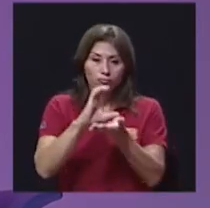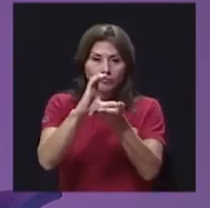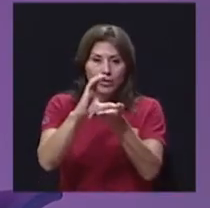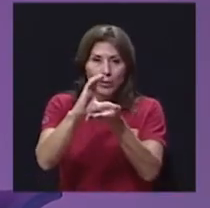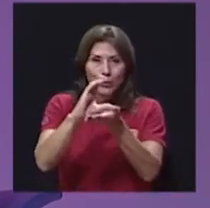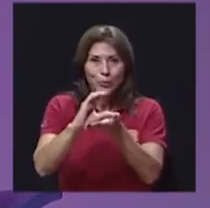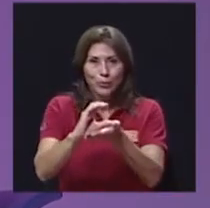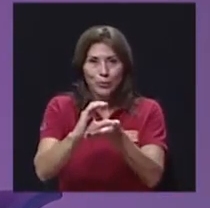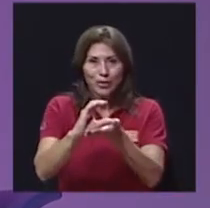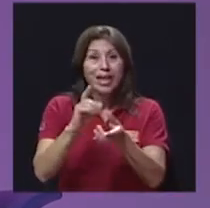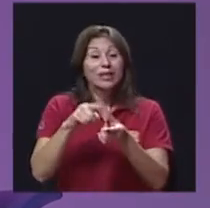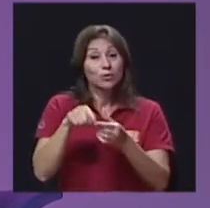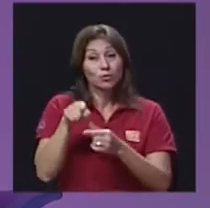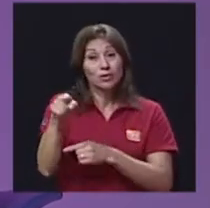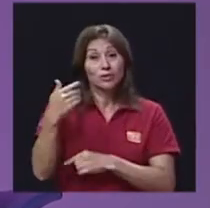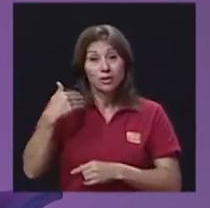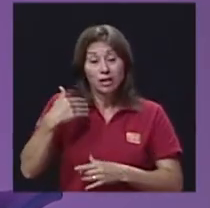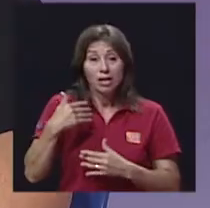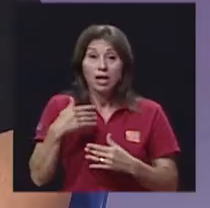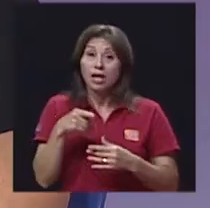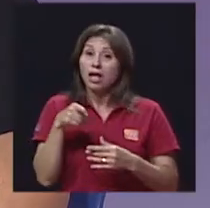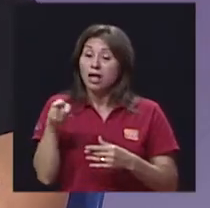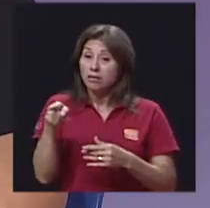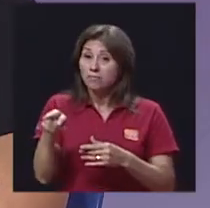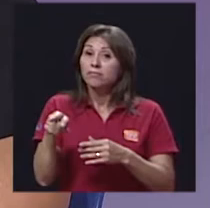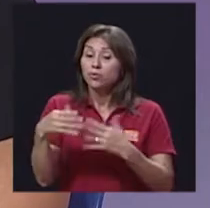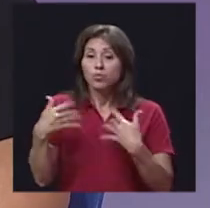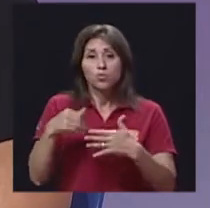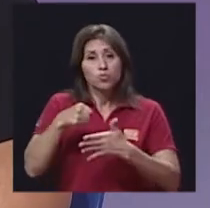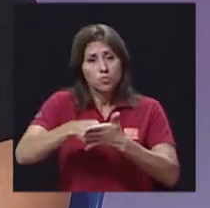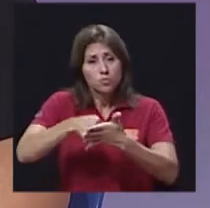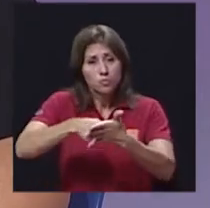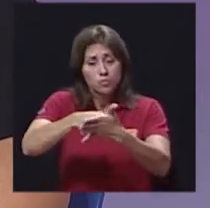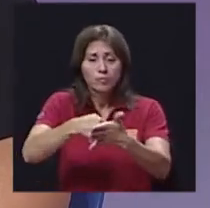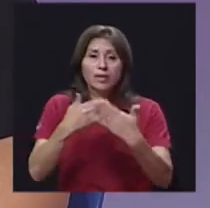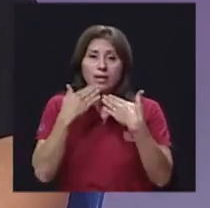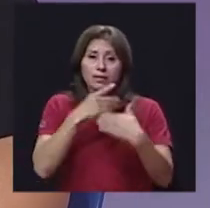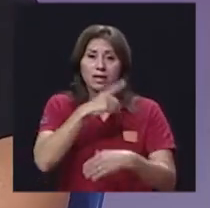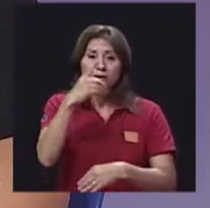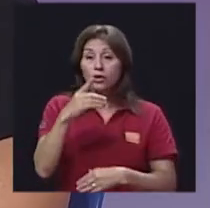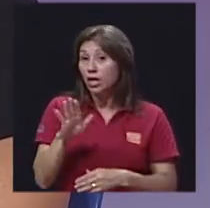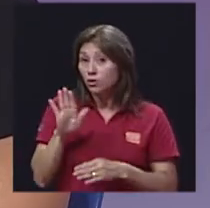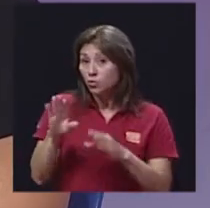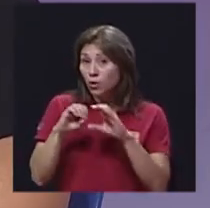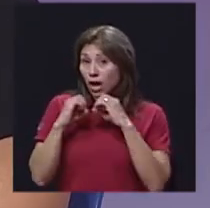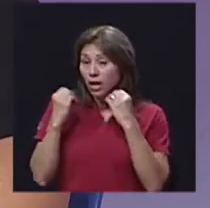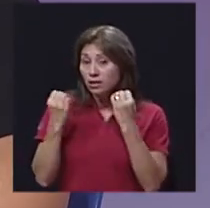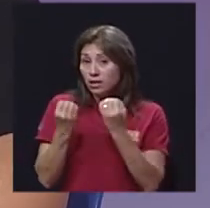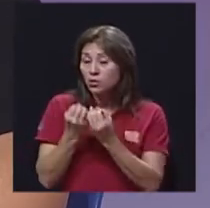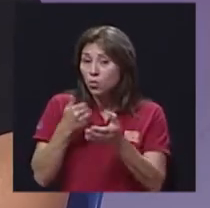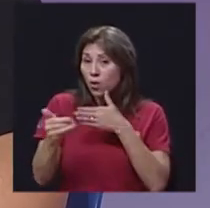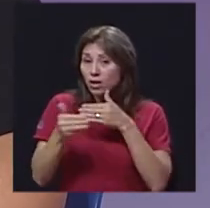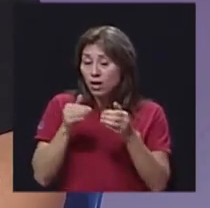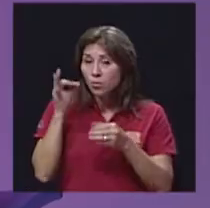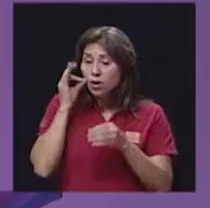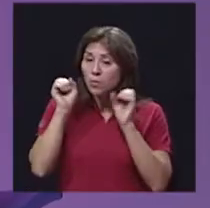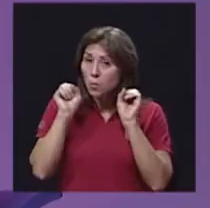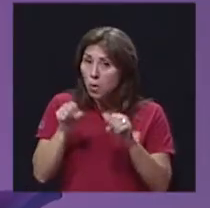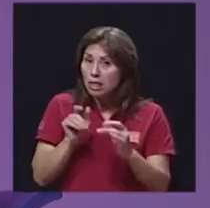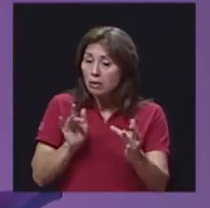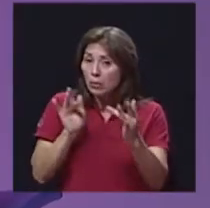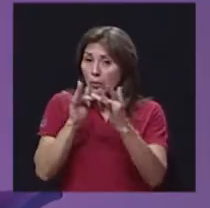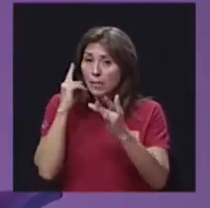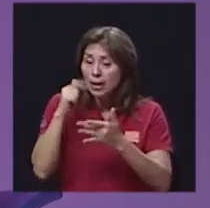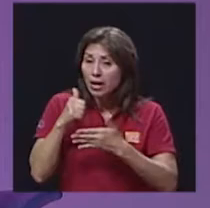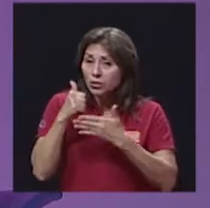Entonces ellos son muy combativos, gracias a Dios. ¿En su organización cualquier mujer puede acudir a buscar ayuda? Claro que sí,